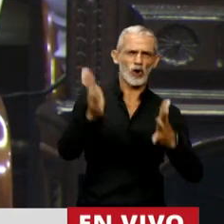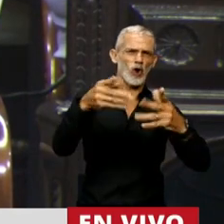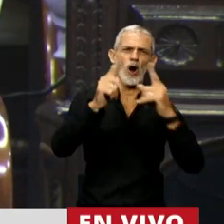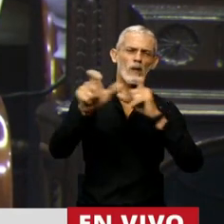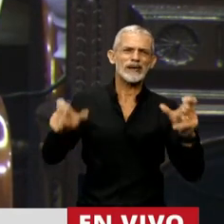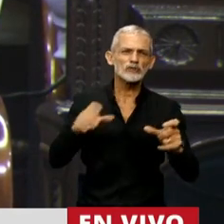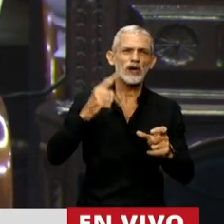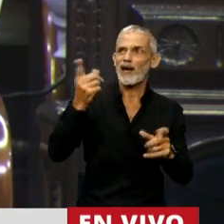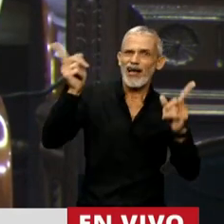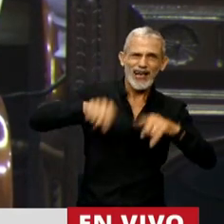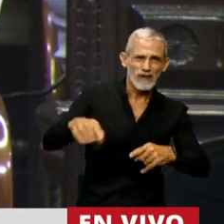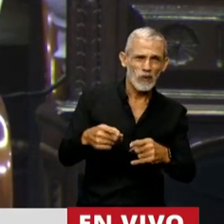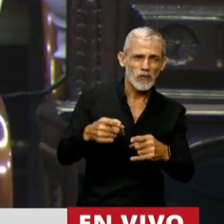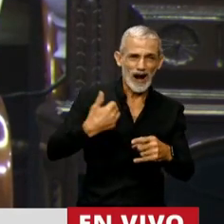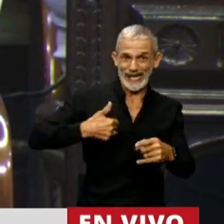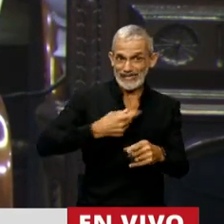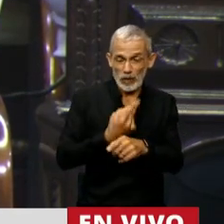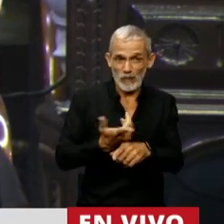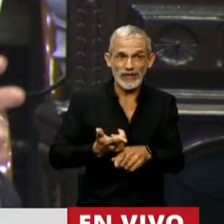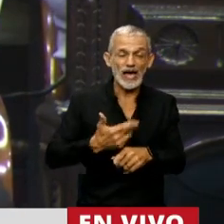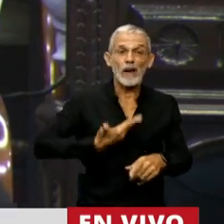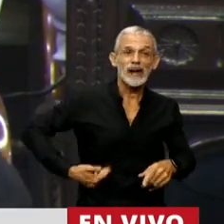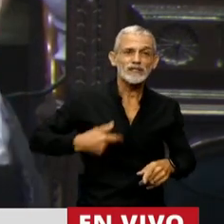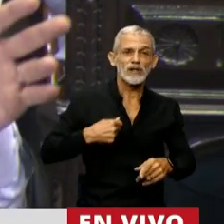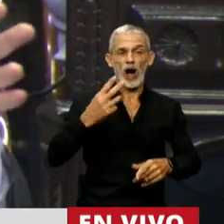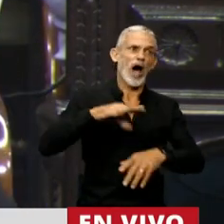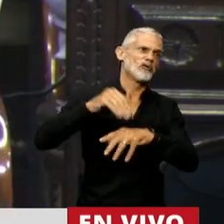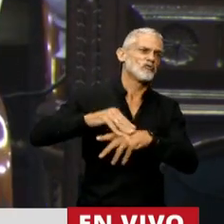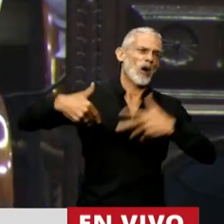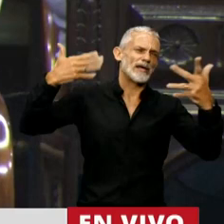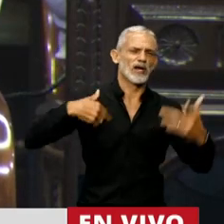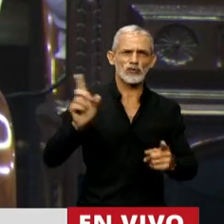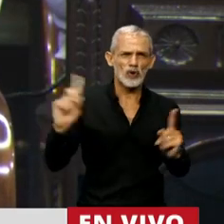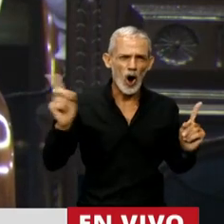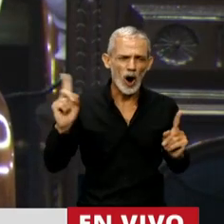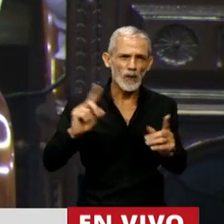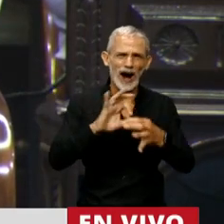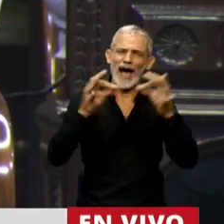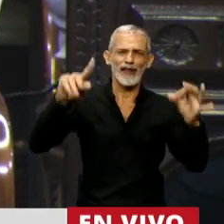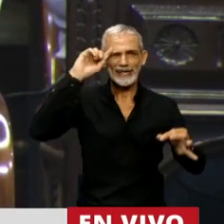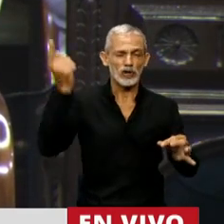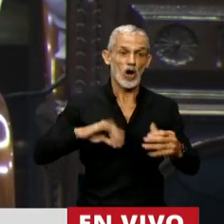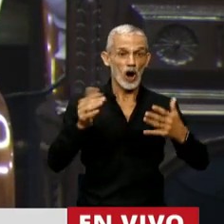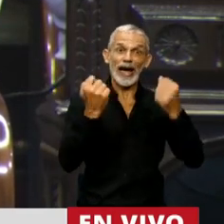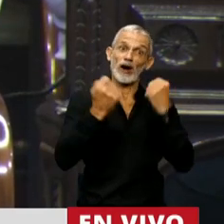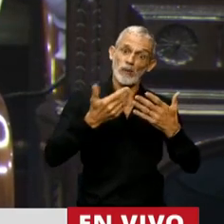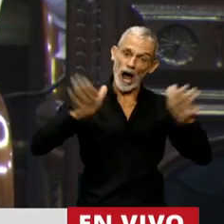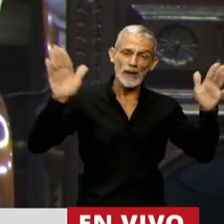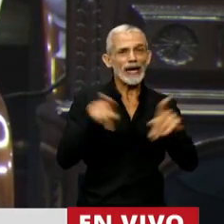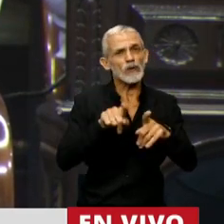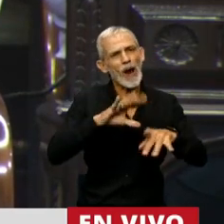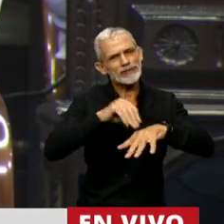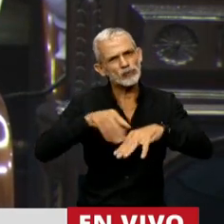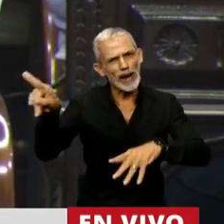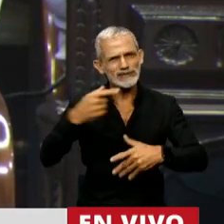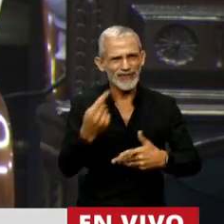pudieron volver al país. El presidente festejaba que no somos Suecia por cadena nacional, ¿se acuerdan? Si abrimos la economía vamos a terminar como Suecia,